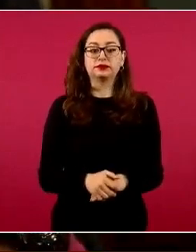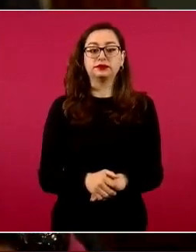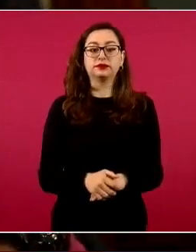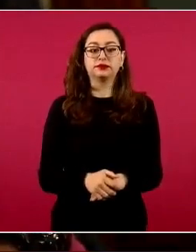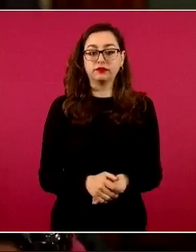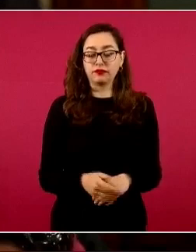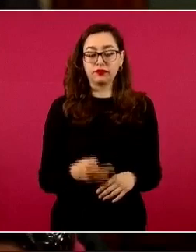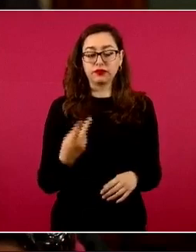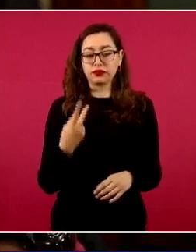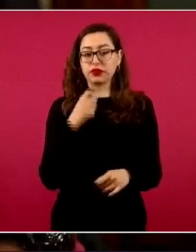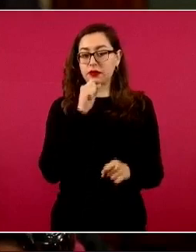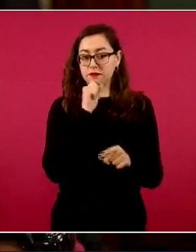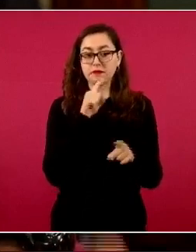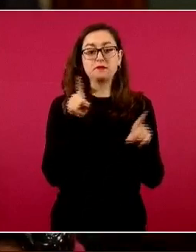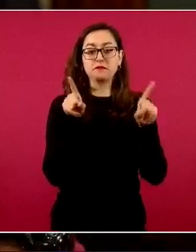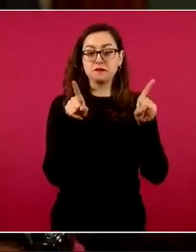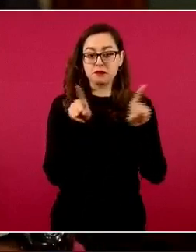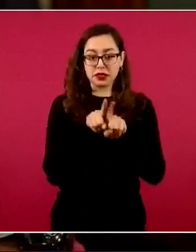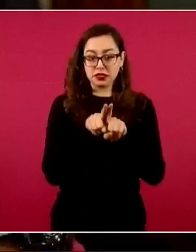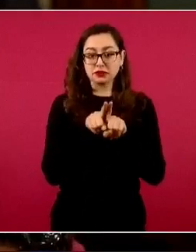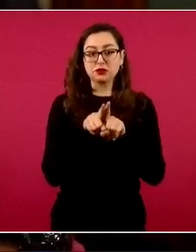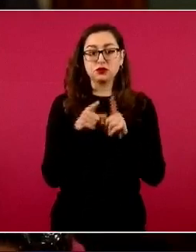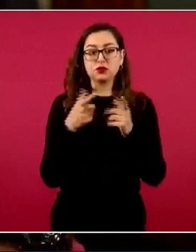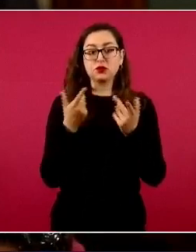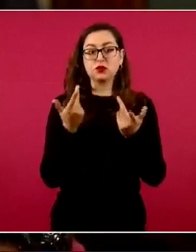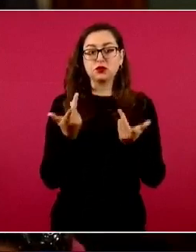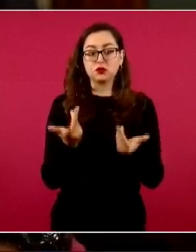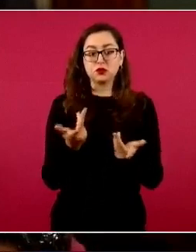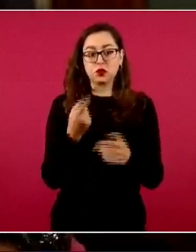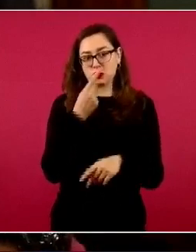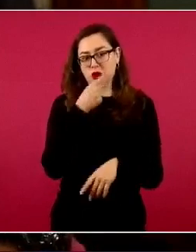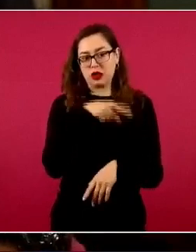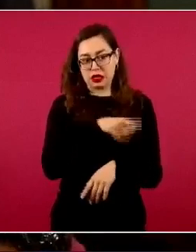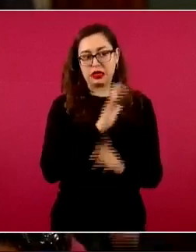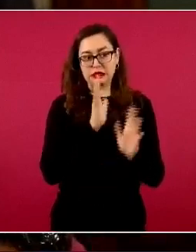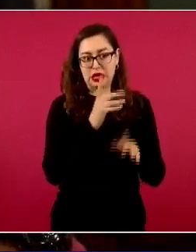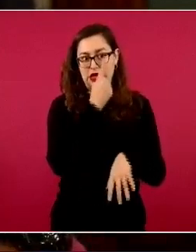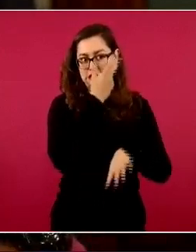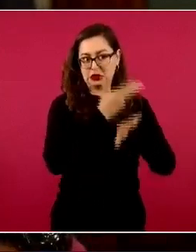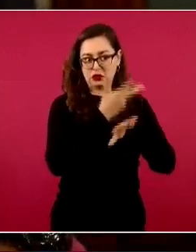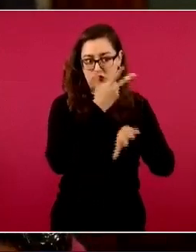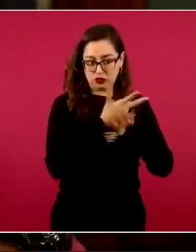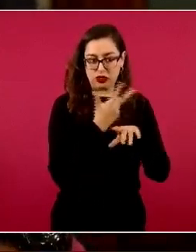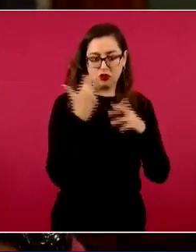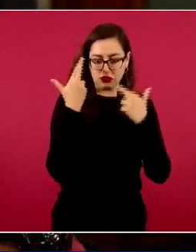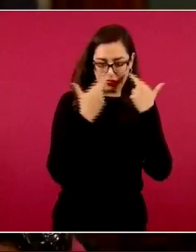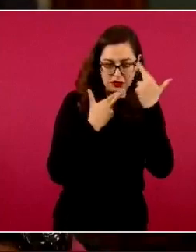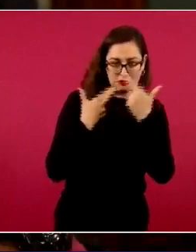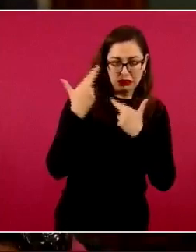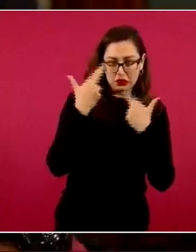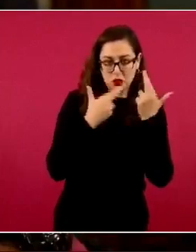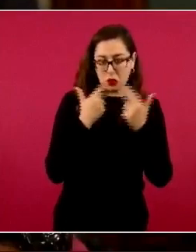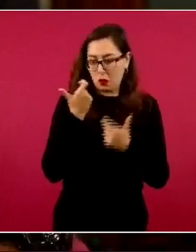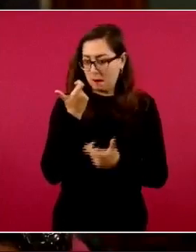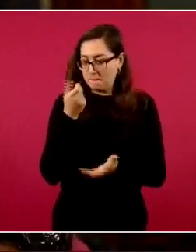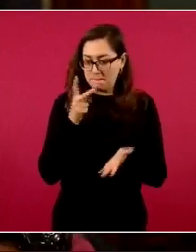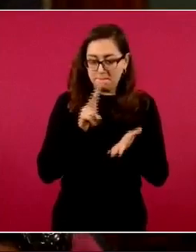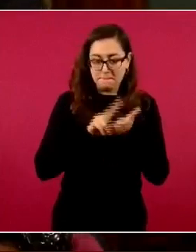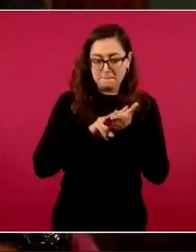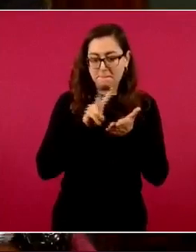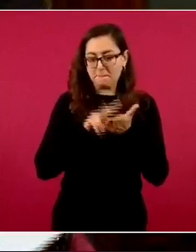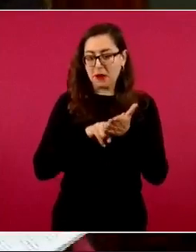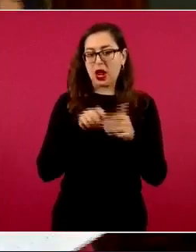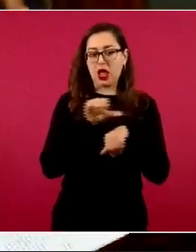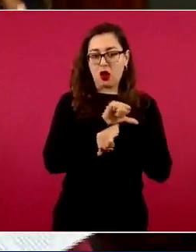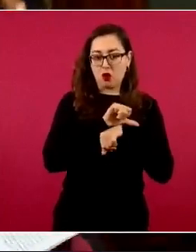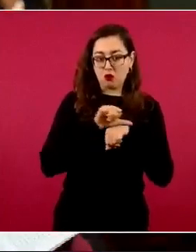sus estudios de la Universidad de Columbia en Estados Unidos y por supuesto el costo de